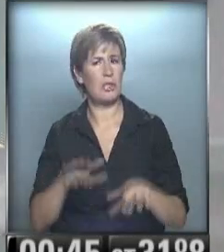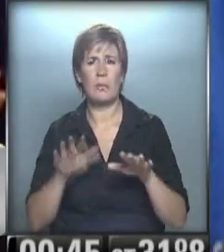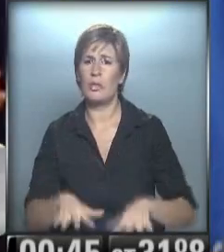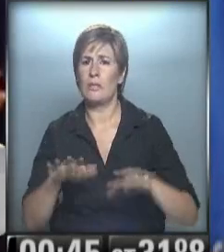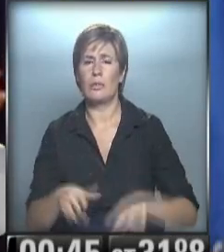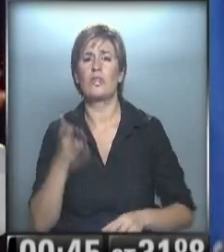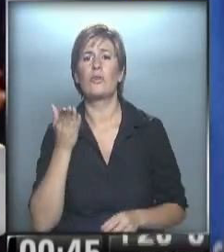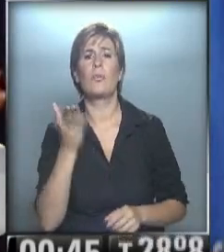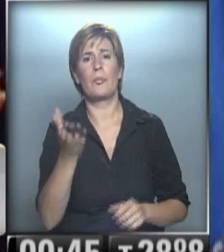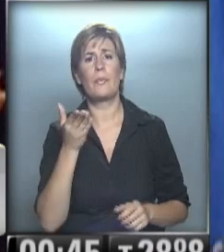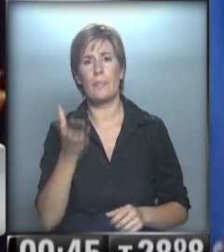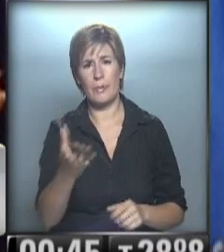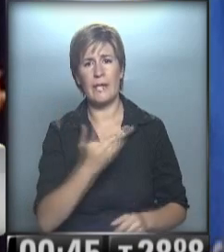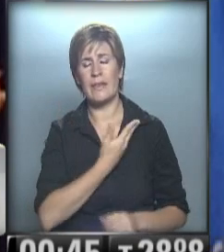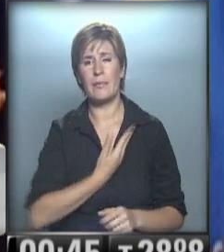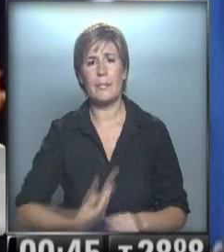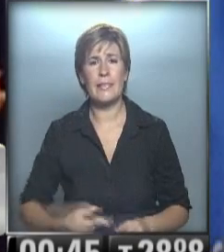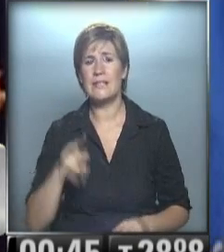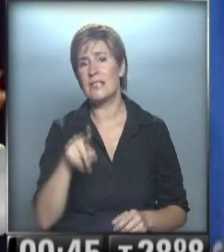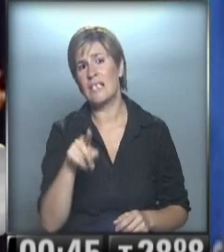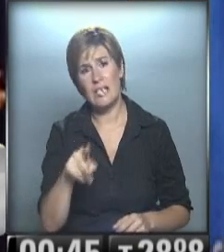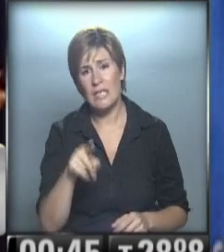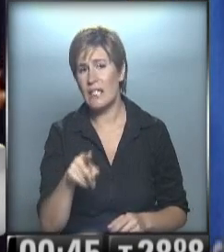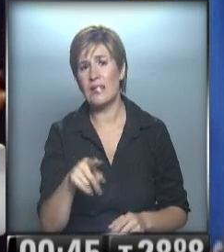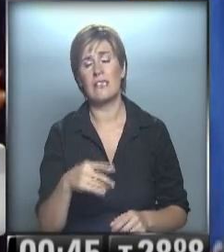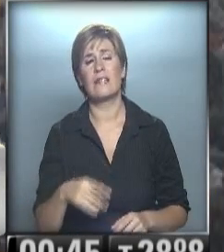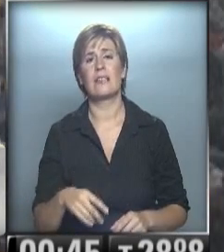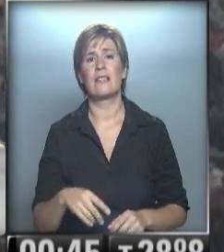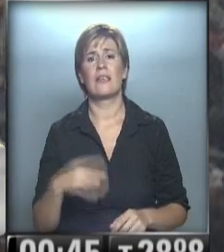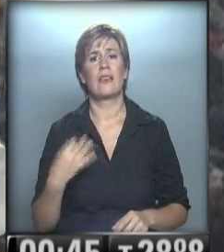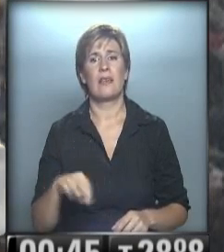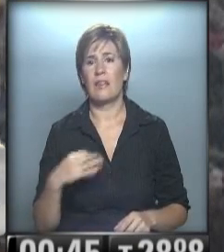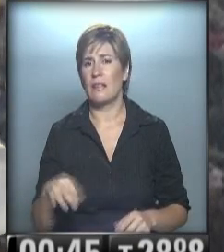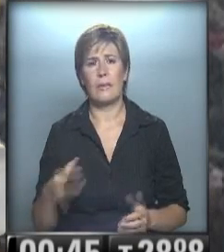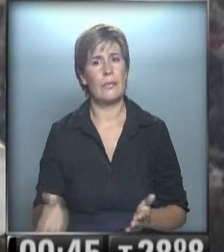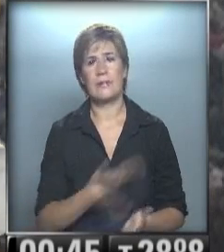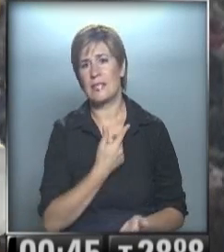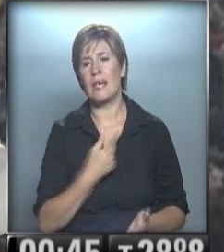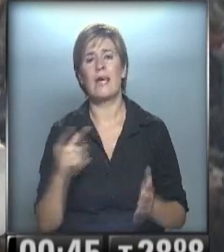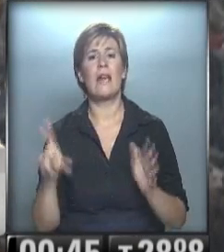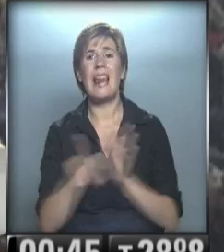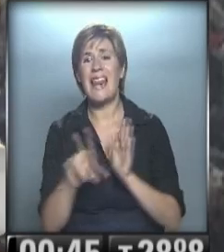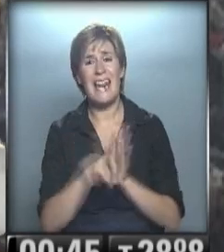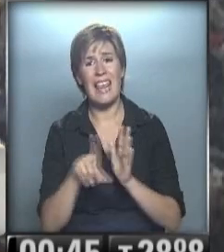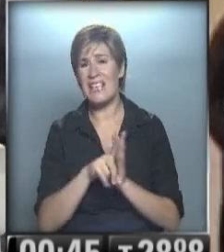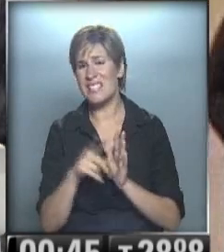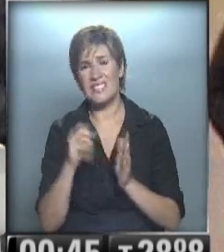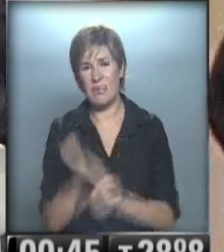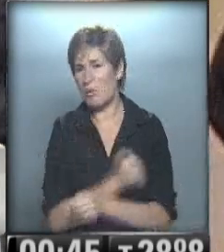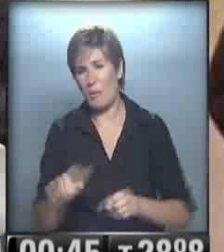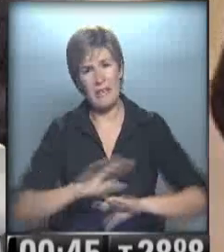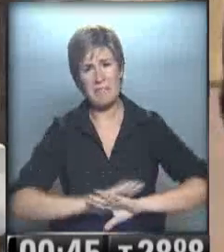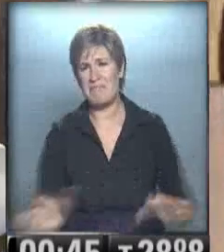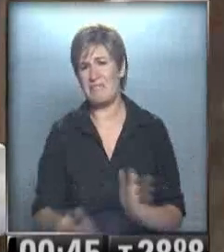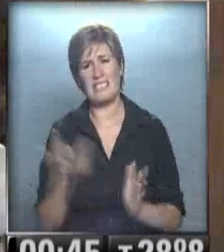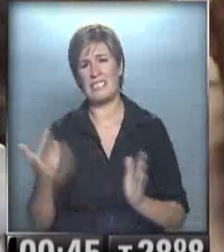la dimisión del presidente Víctor Yanukovych y la anulación de las últimas leyes aprobadas por el Parlamento, a